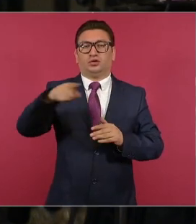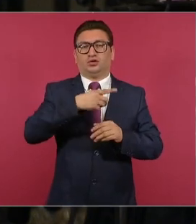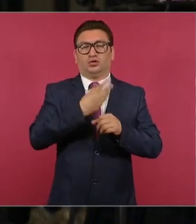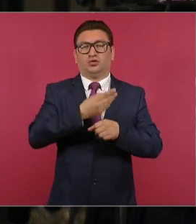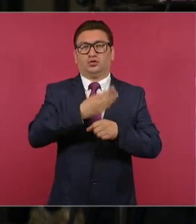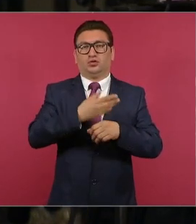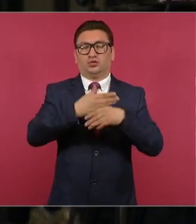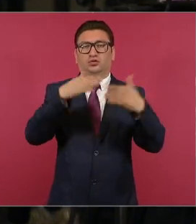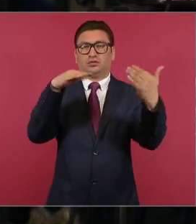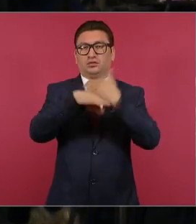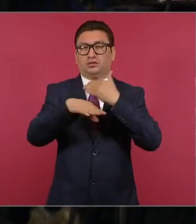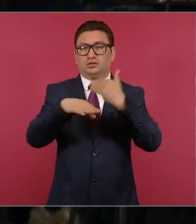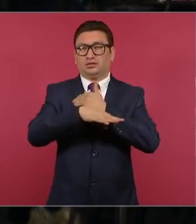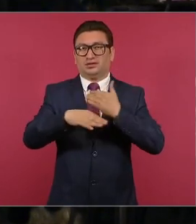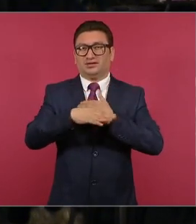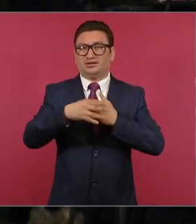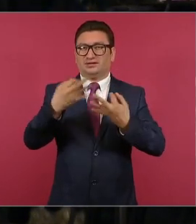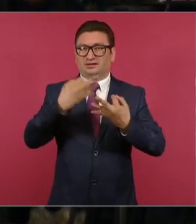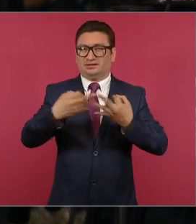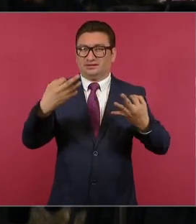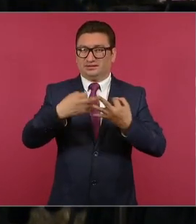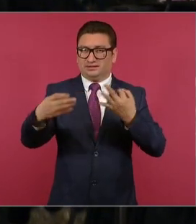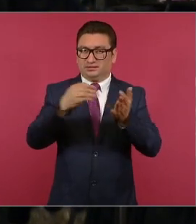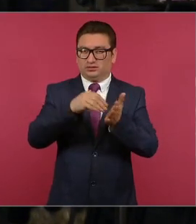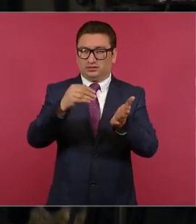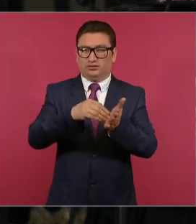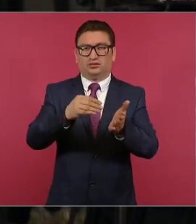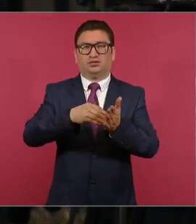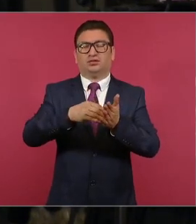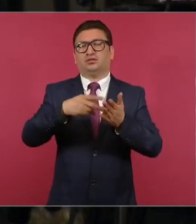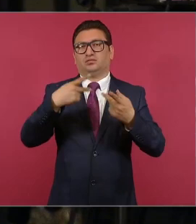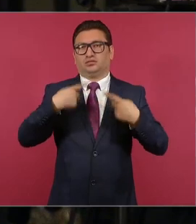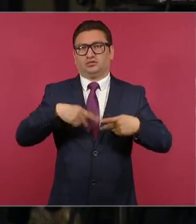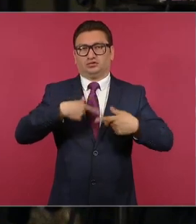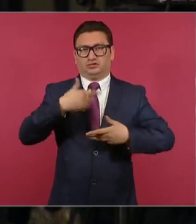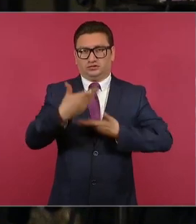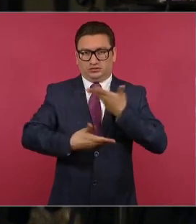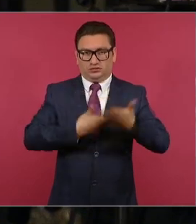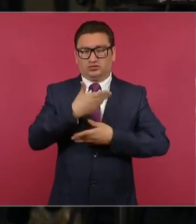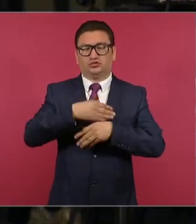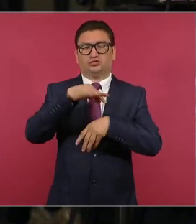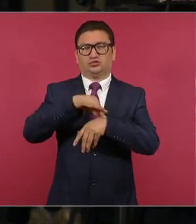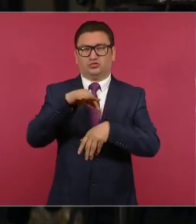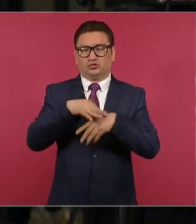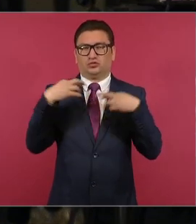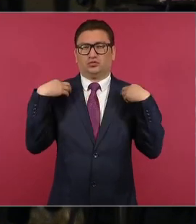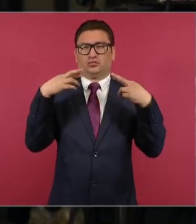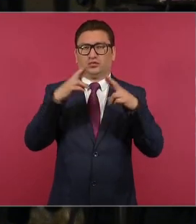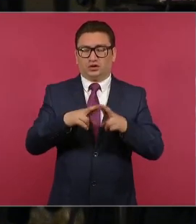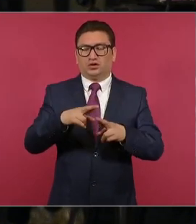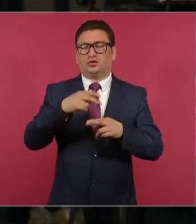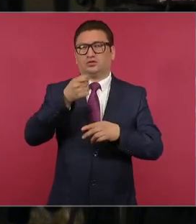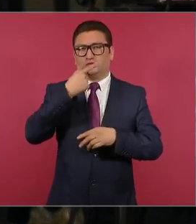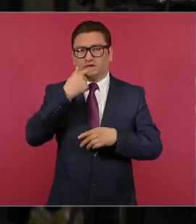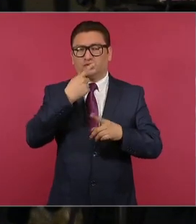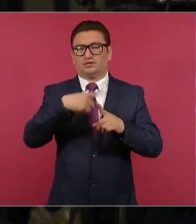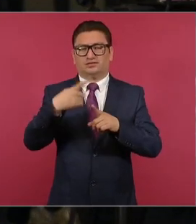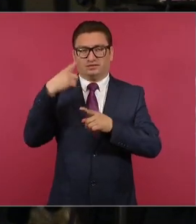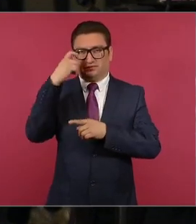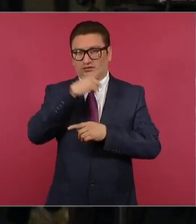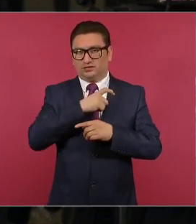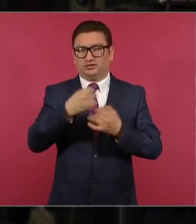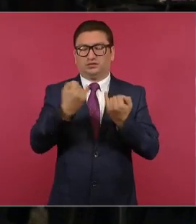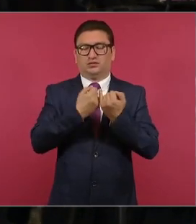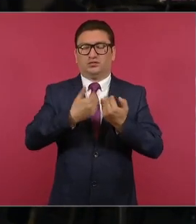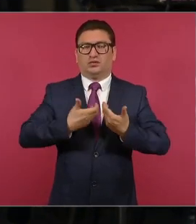hoy por hoy son de terracería, lo que impide la llegada de servicios médicos, medicinas, profesores, y además por carecer de